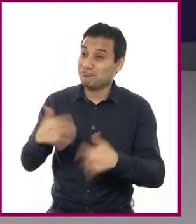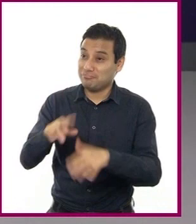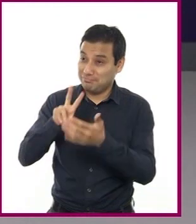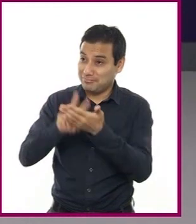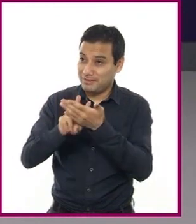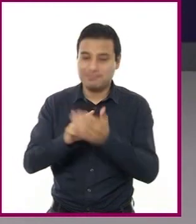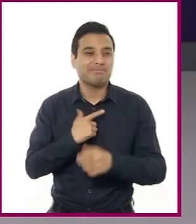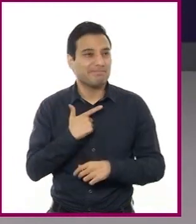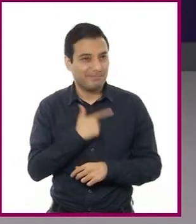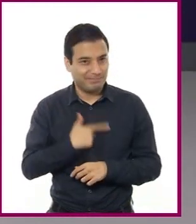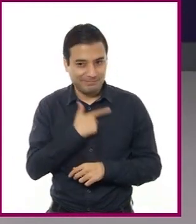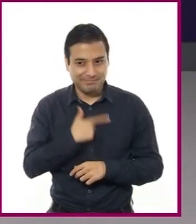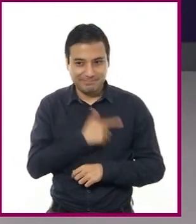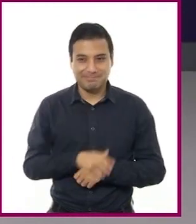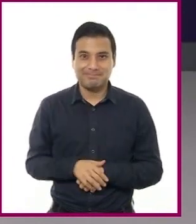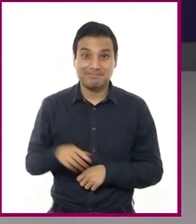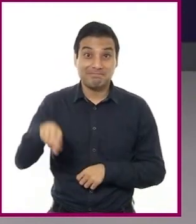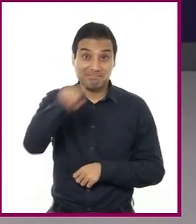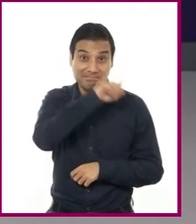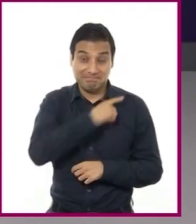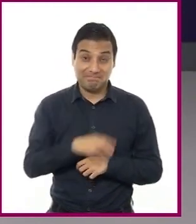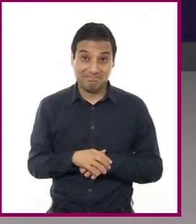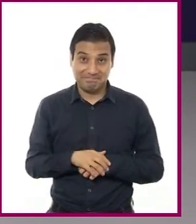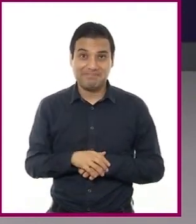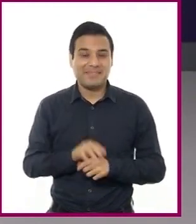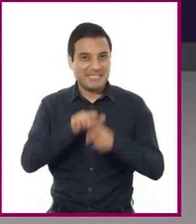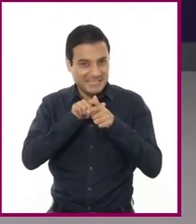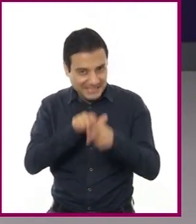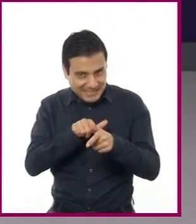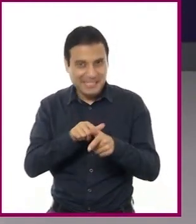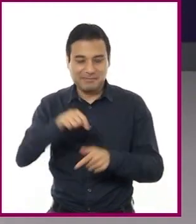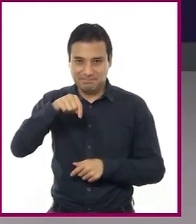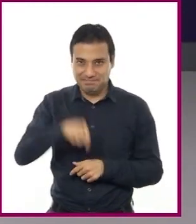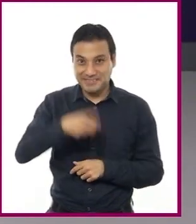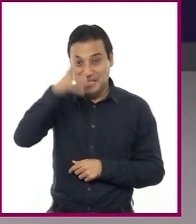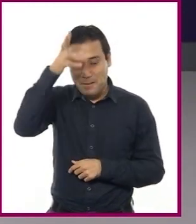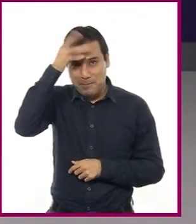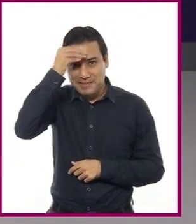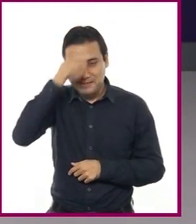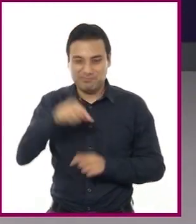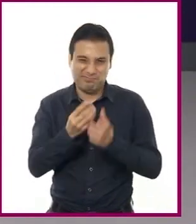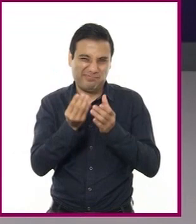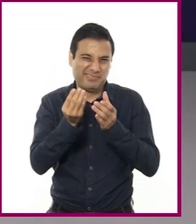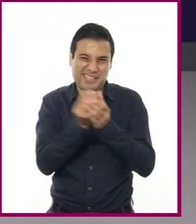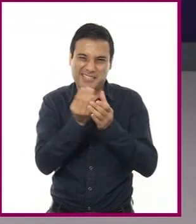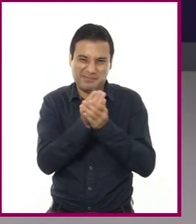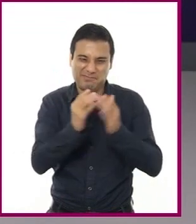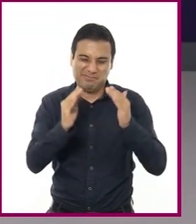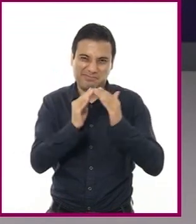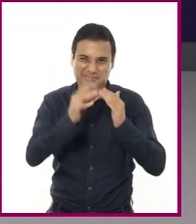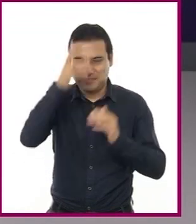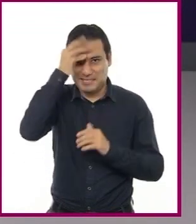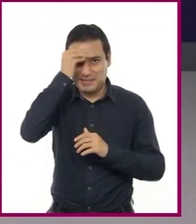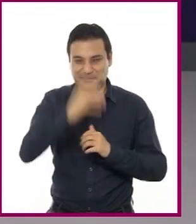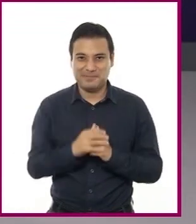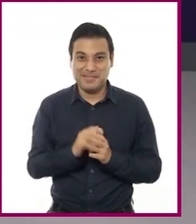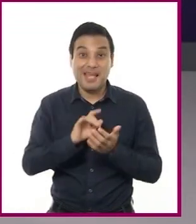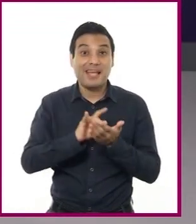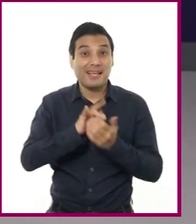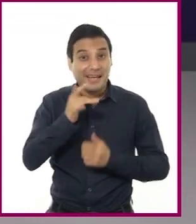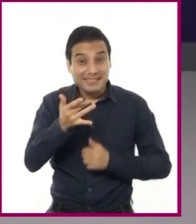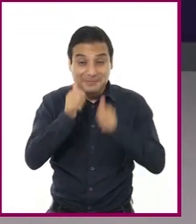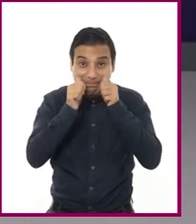Un gusto, Leslie. Y a ustedes les invitamos a seguir participando en las próximas emisiones de Aprende en Casa. Gracias